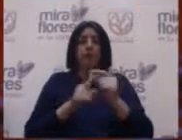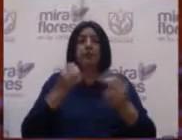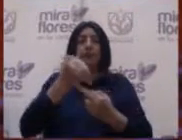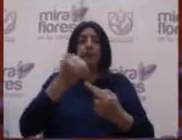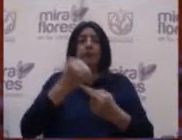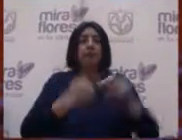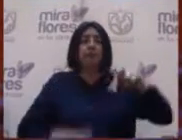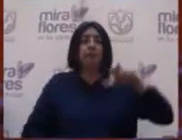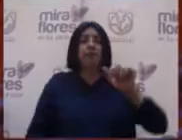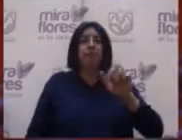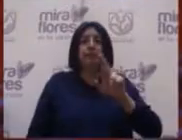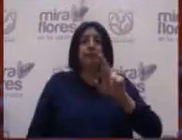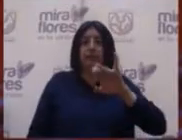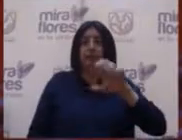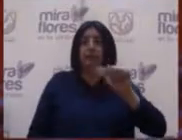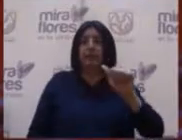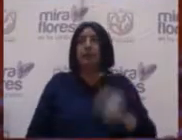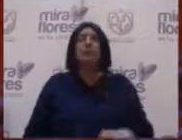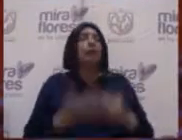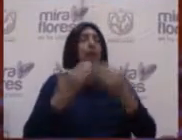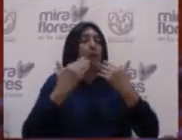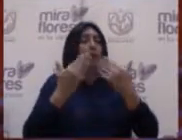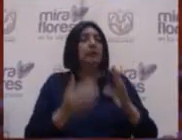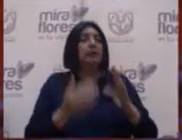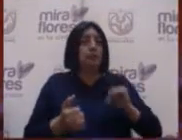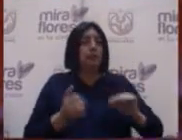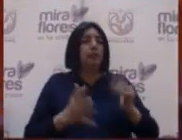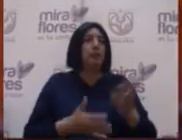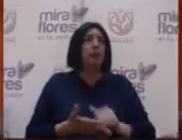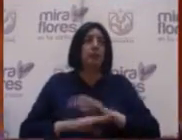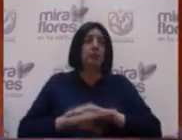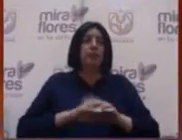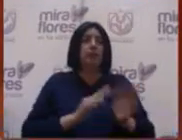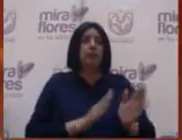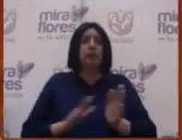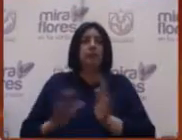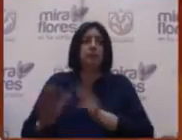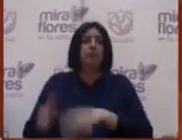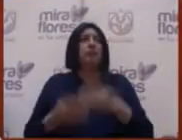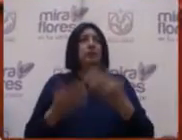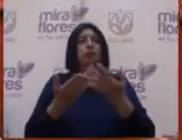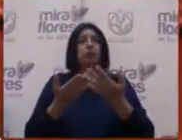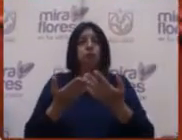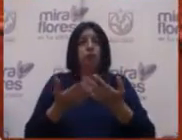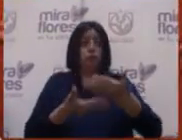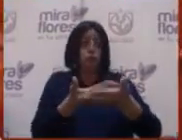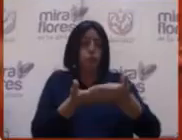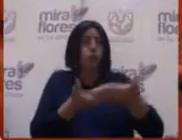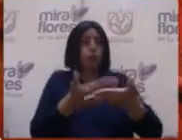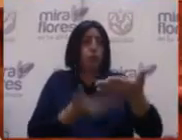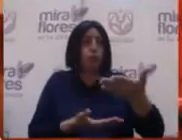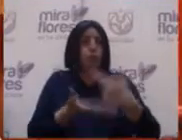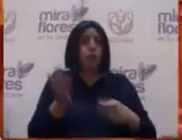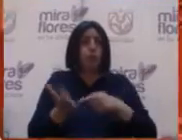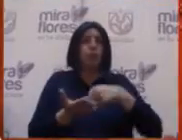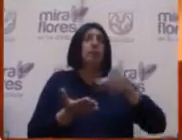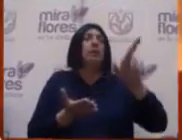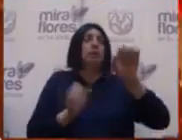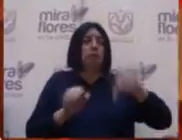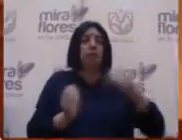regidora Patricia del Río de la Vida. Gracias, señor alcalde. El plan urbano es un instrumento el cual tenemos que enviarlo a Lima para su